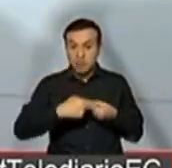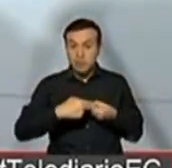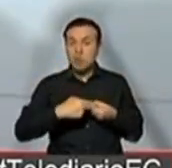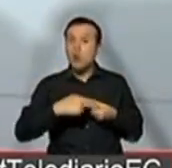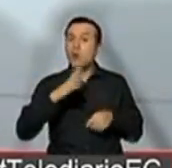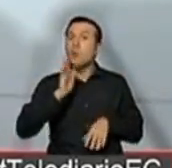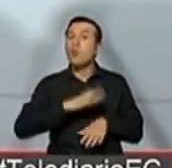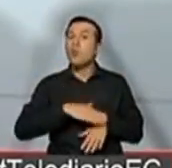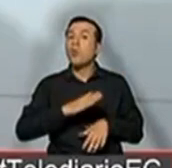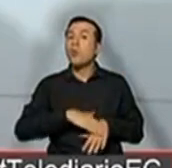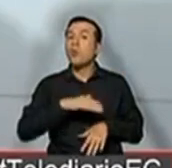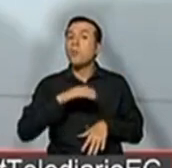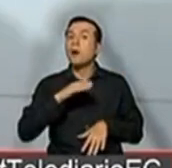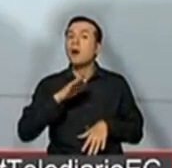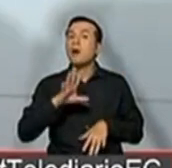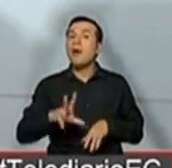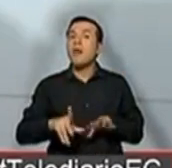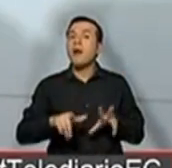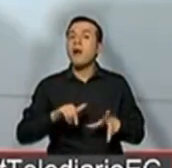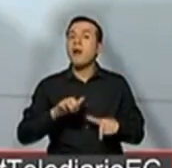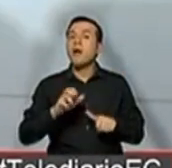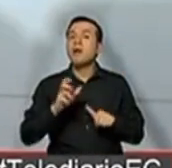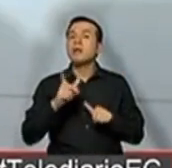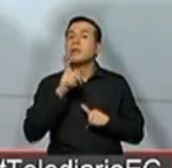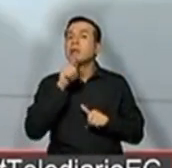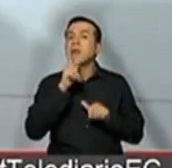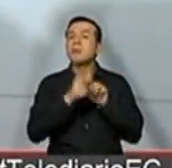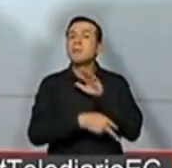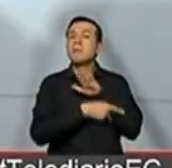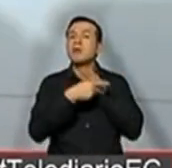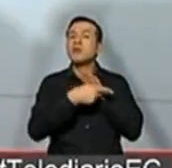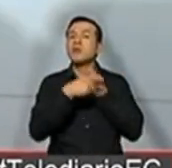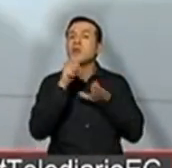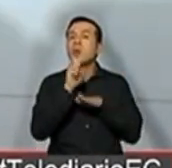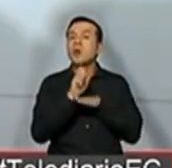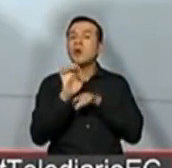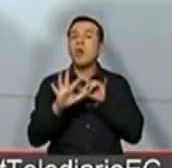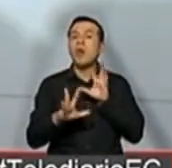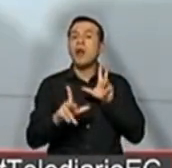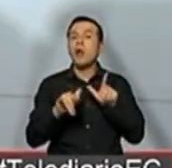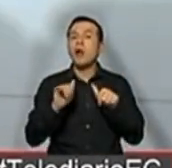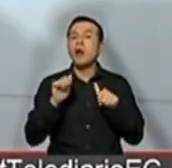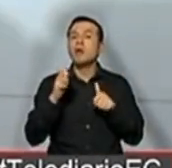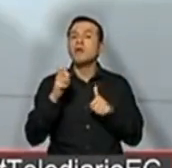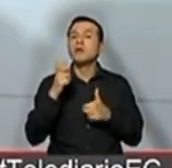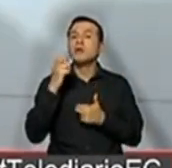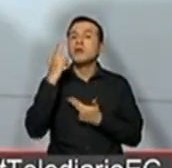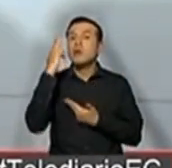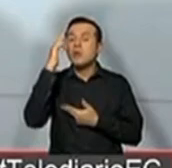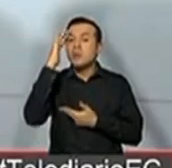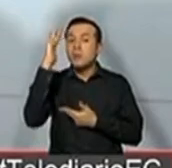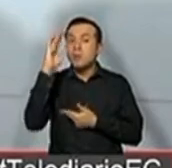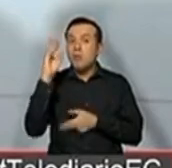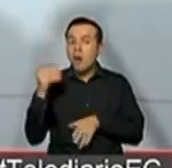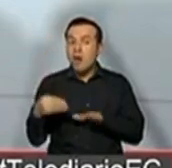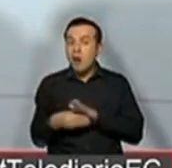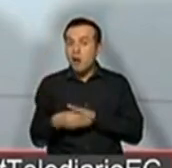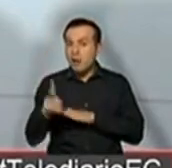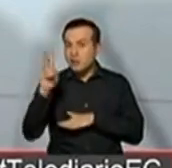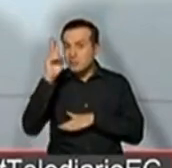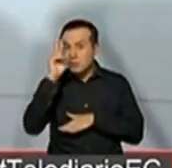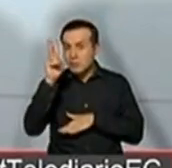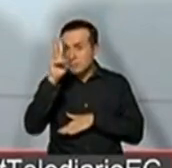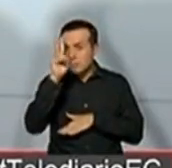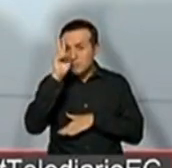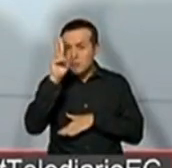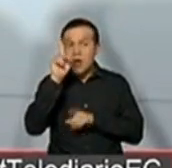debe a la corrupción de Petroecuador y a la corrupción de las fuerzas del orden, que saben que hay un